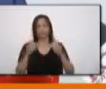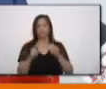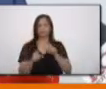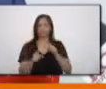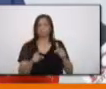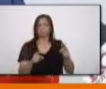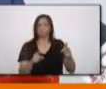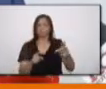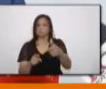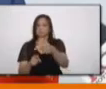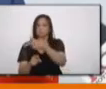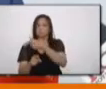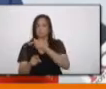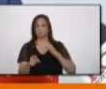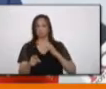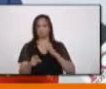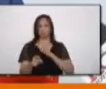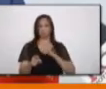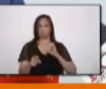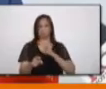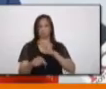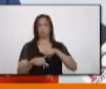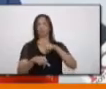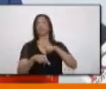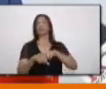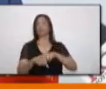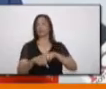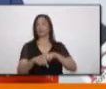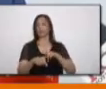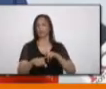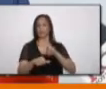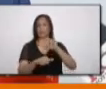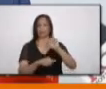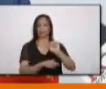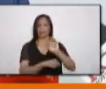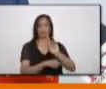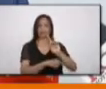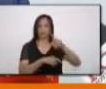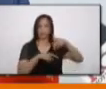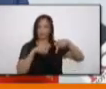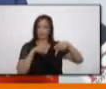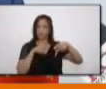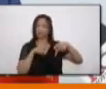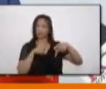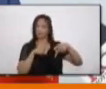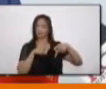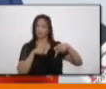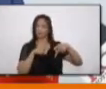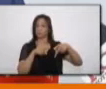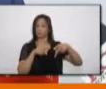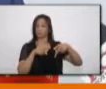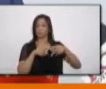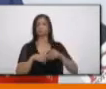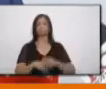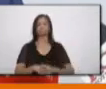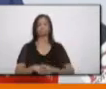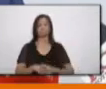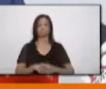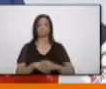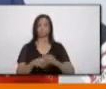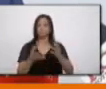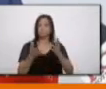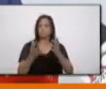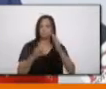como en todos los países, se supone que es una oficina de cooperación a los países miembros de las Naciones Unidas. Y en esa